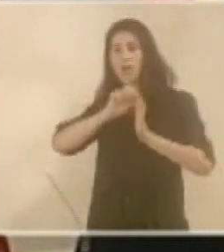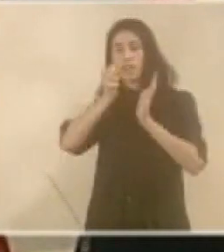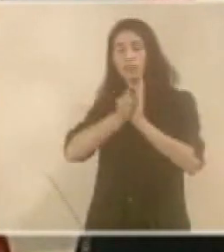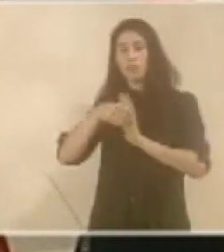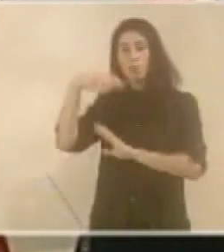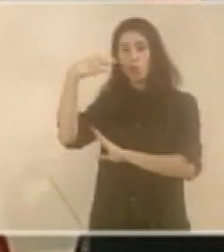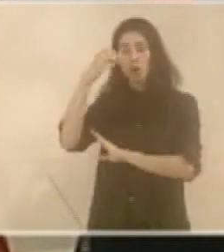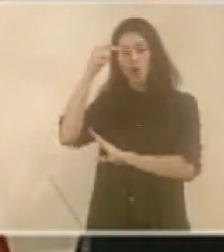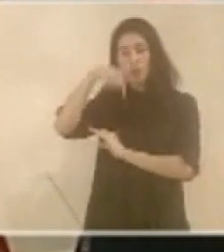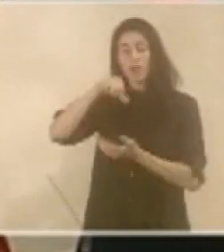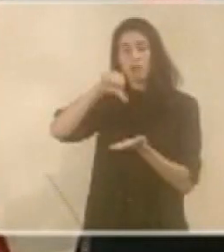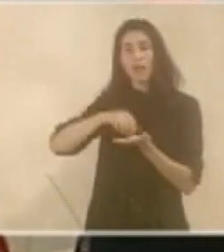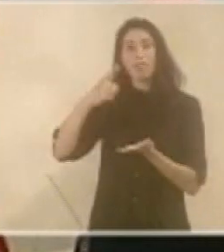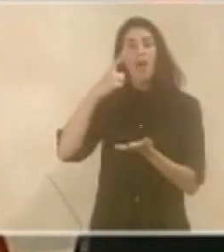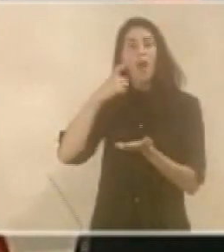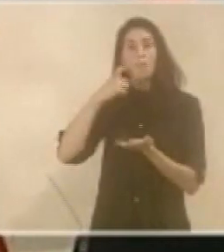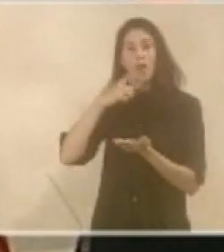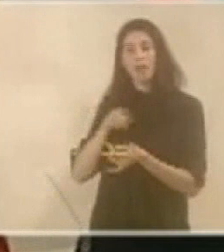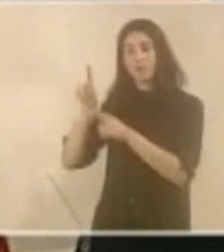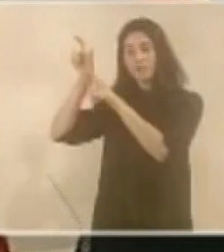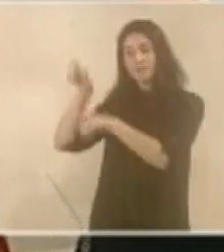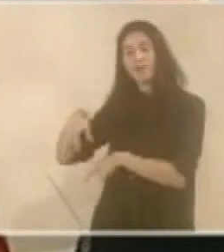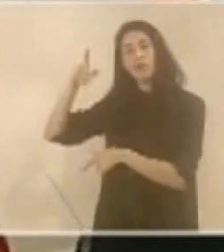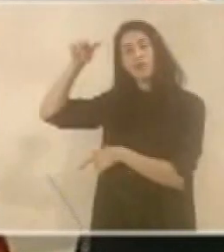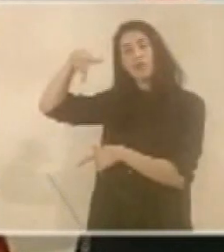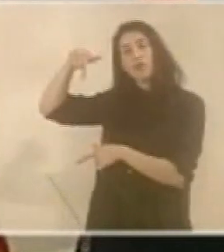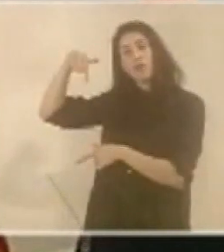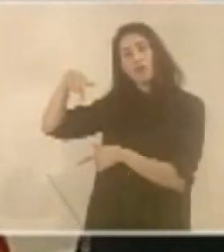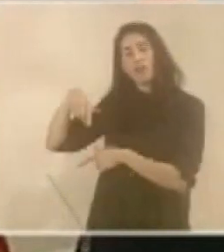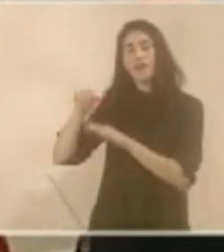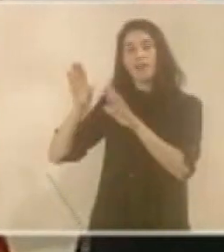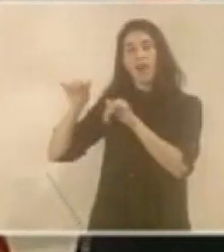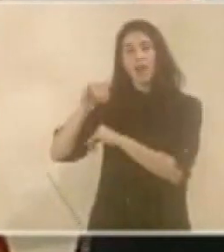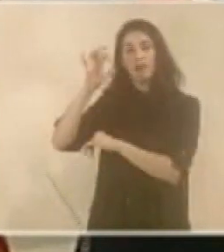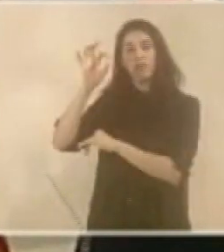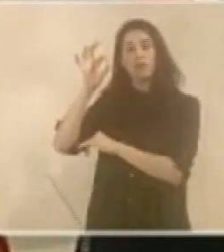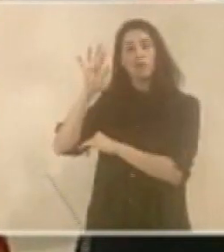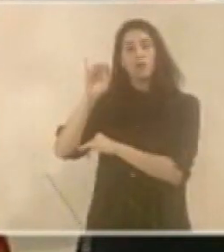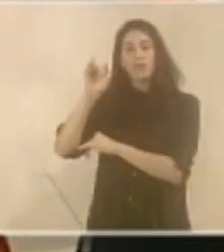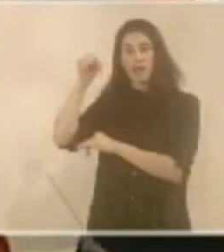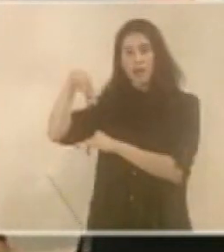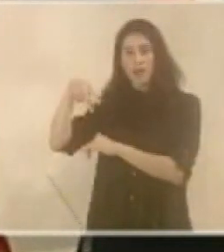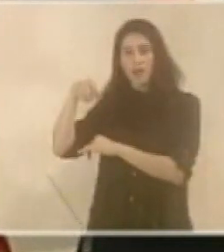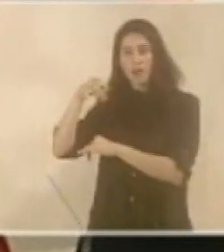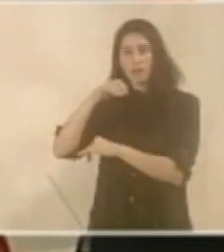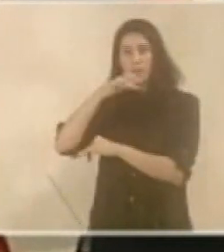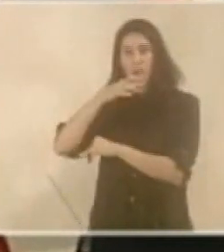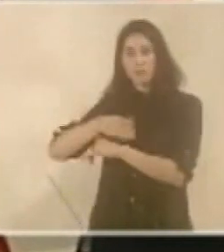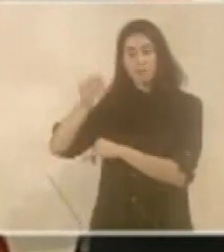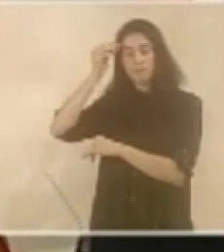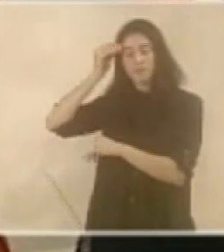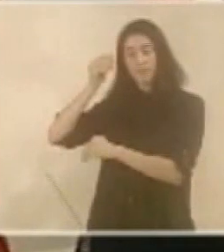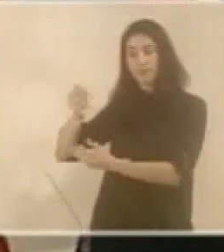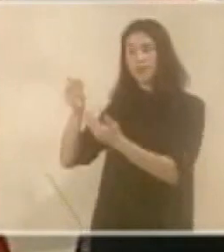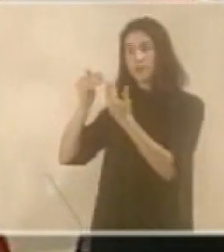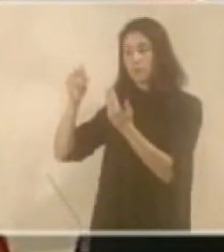Almería al coronel don Javier Ángel Soriano Trujillo, en reconocimiento a ser el conferenciante en el acto de homenaje a los mártires